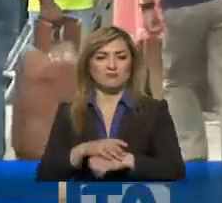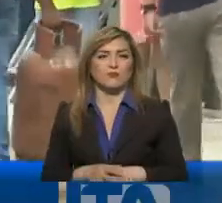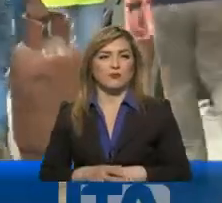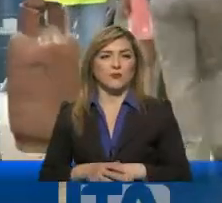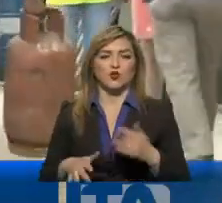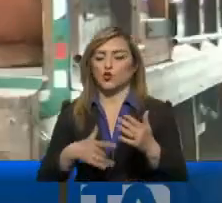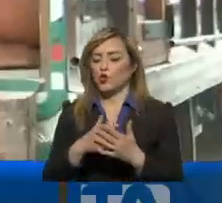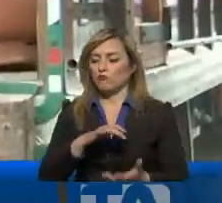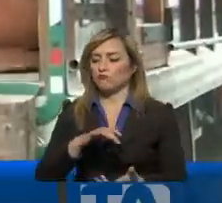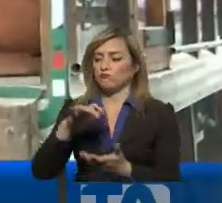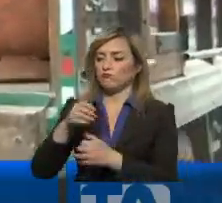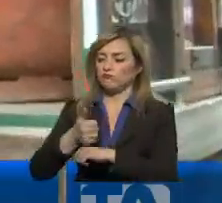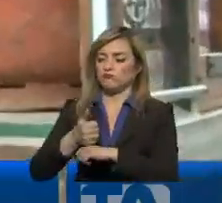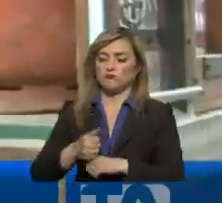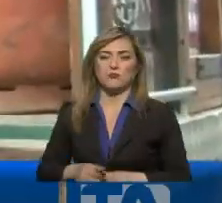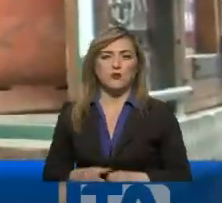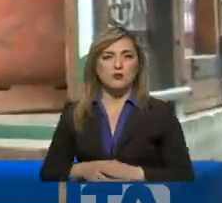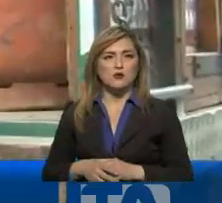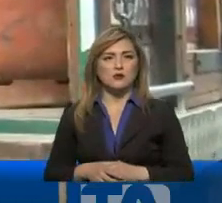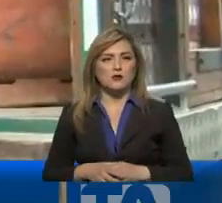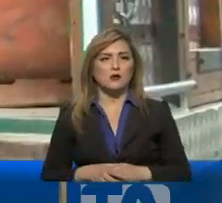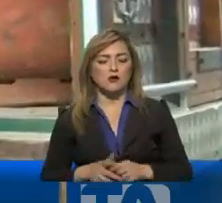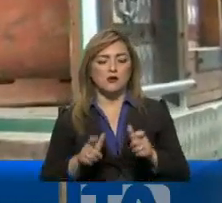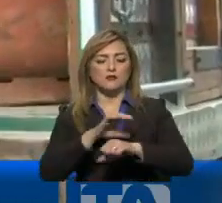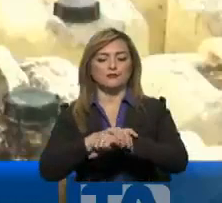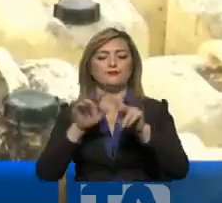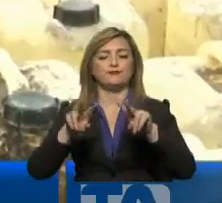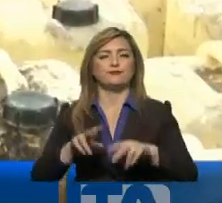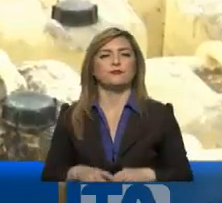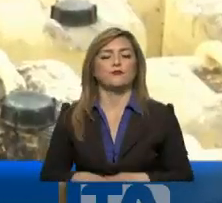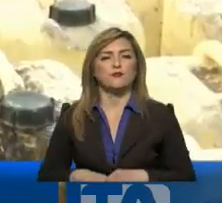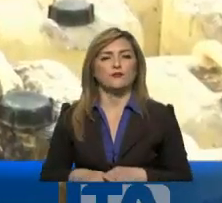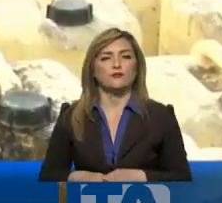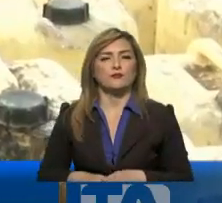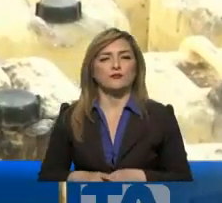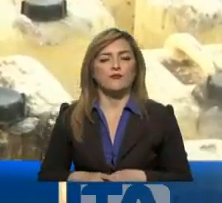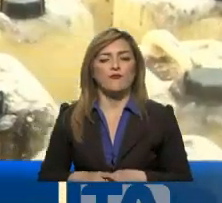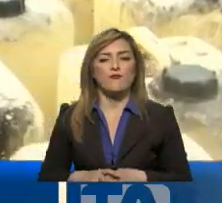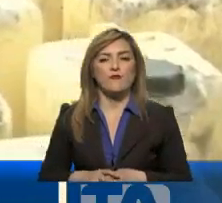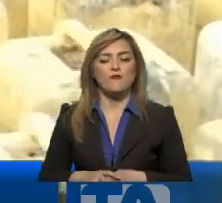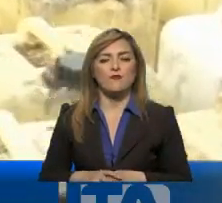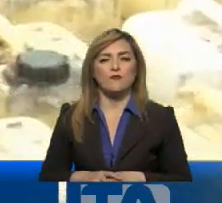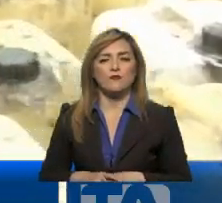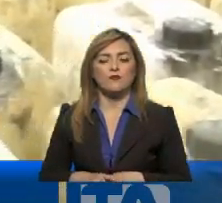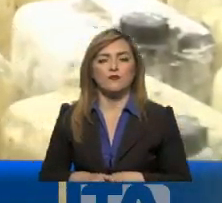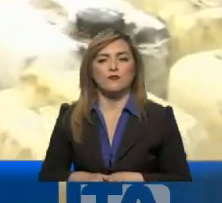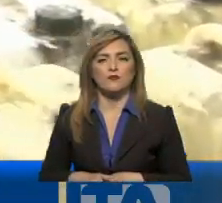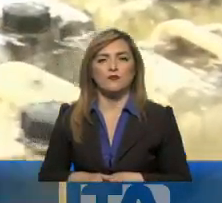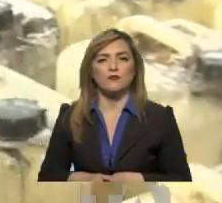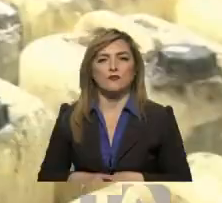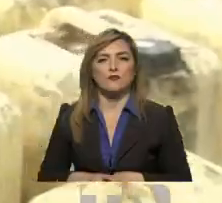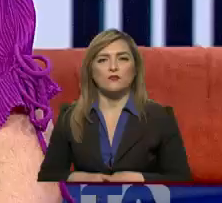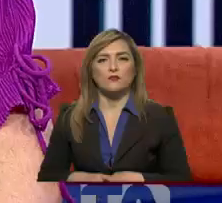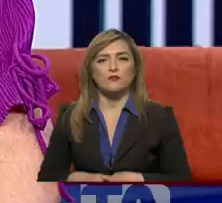puesto a órdenes de las autoridades pertinentes, al igual que los detenidos. Desde Esmeraldas, con imágenes de Daniel Pérez, Carlos Chamorro, 24